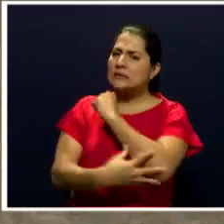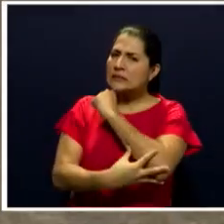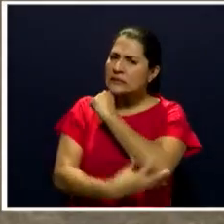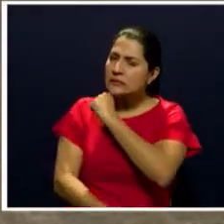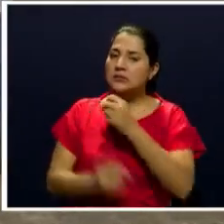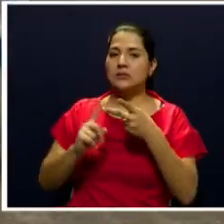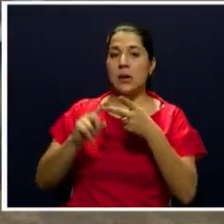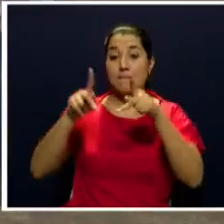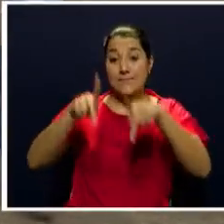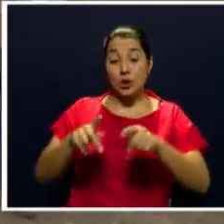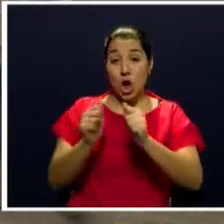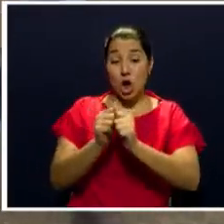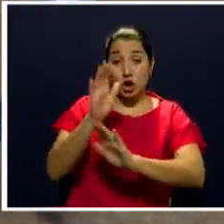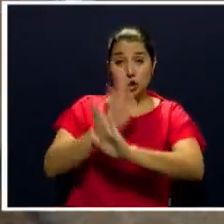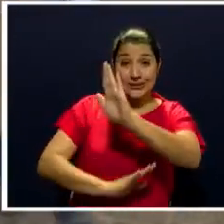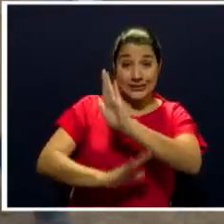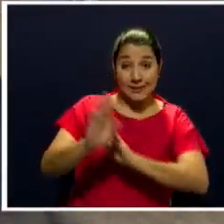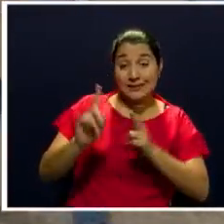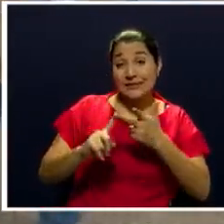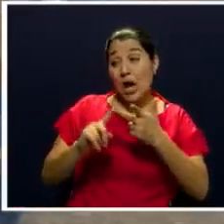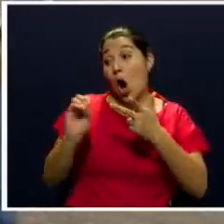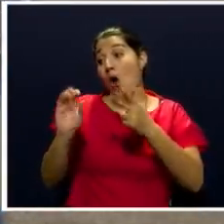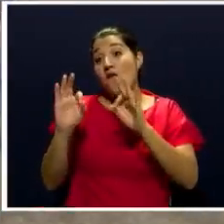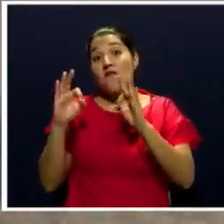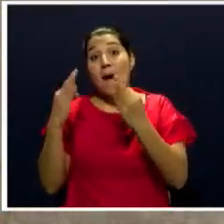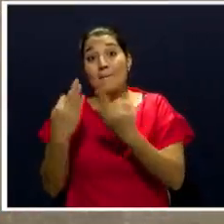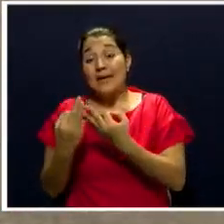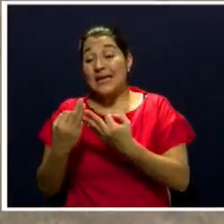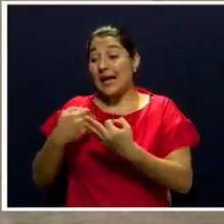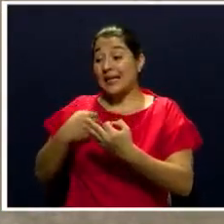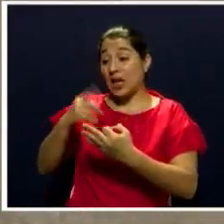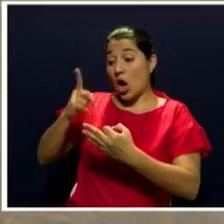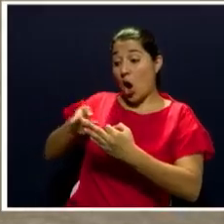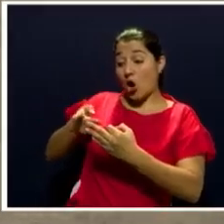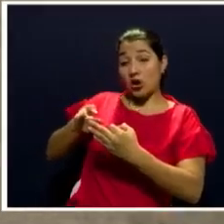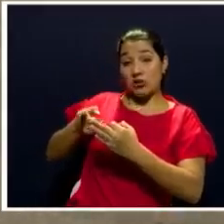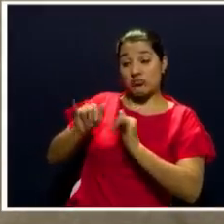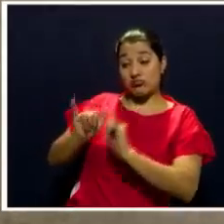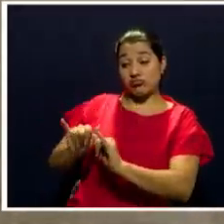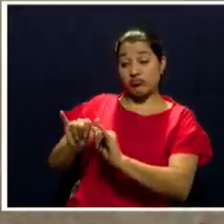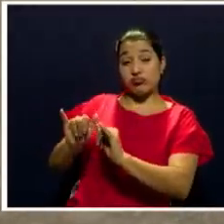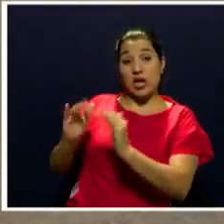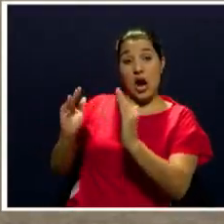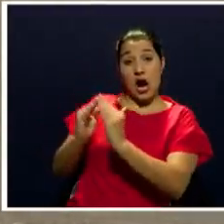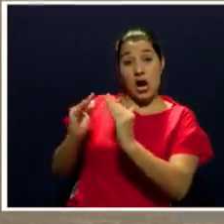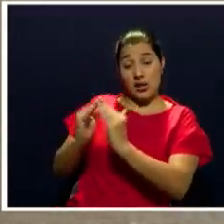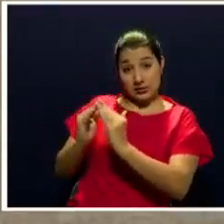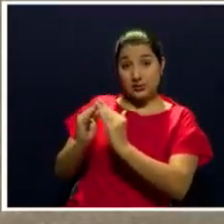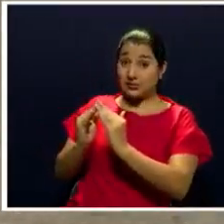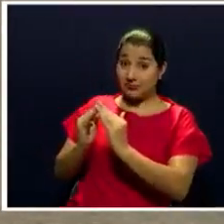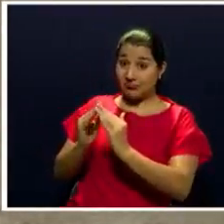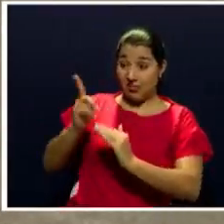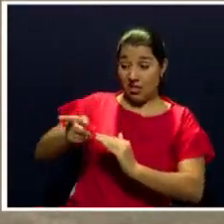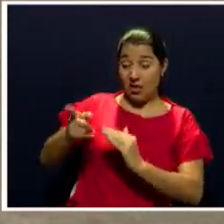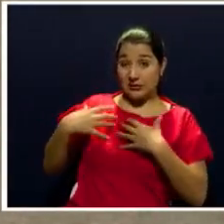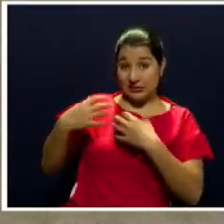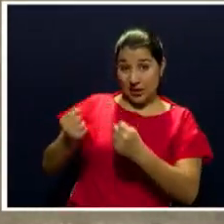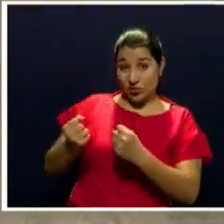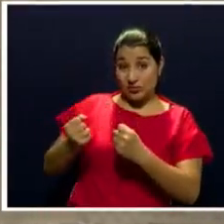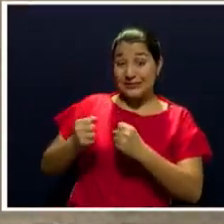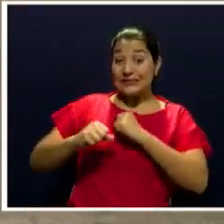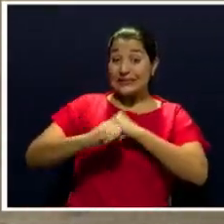discapacidad, así como familias aisladas que cuenten con una orden sanitaria emitida por el Ministerio de Salud. Esta campaña se realizará hasta el 30